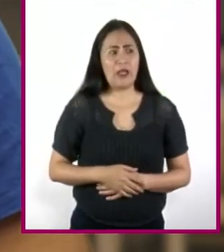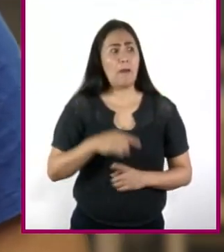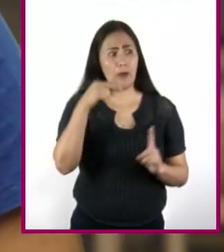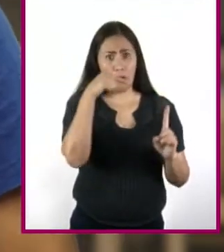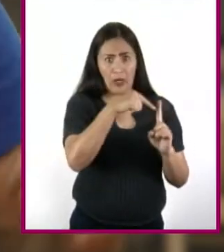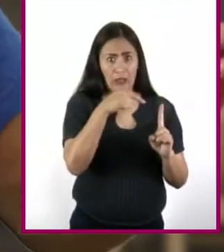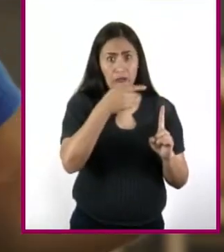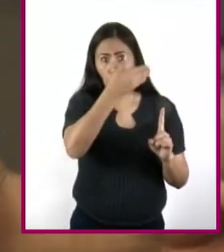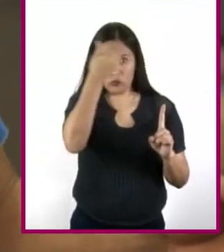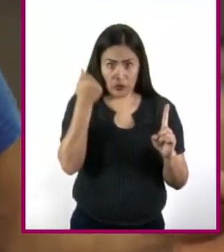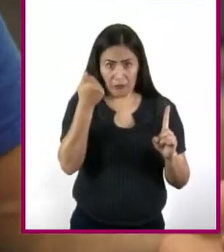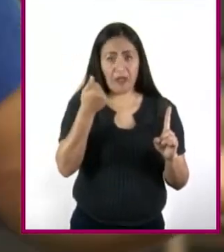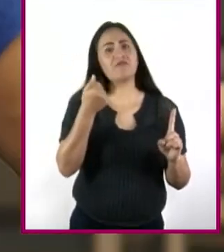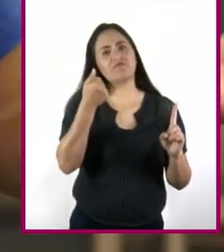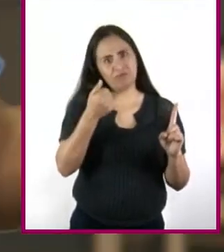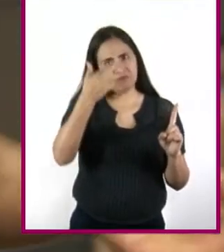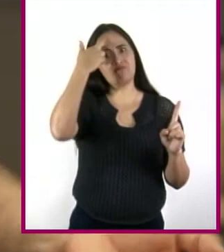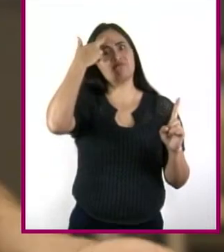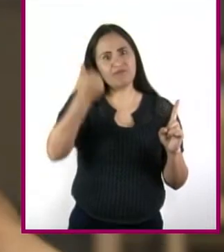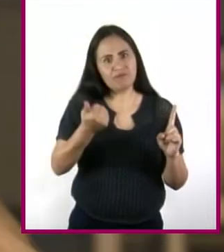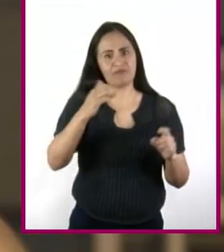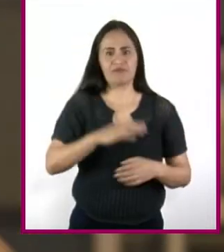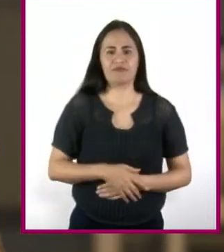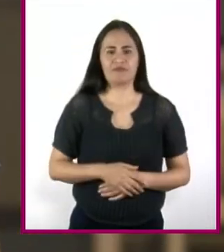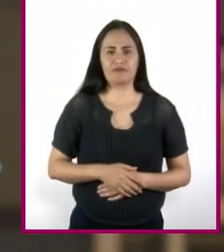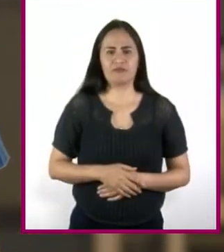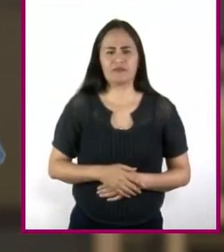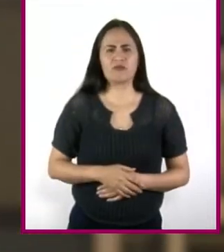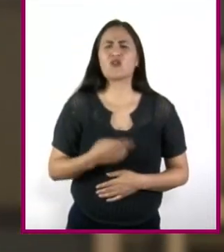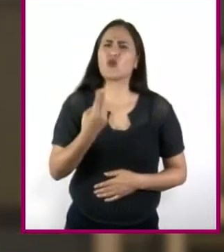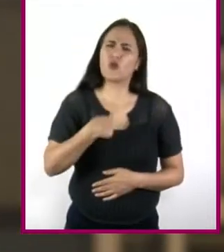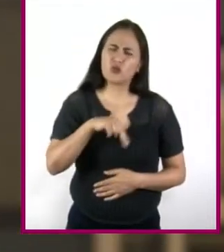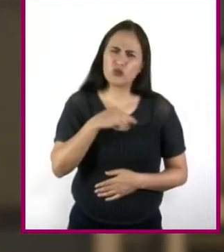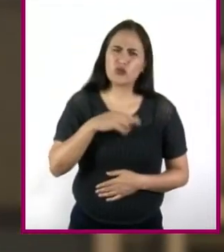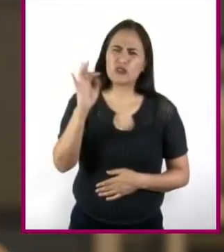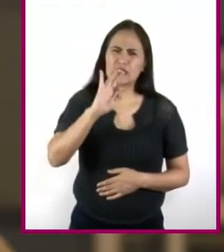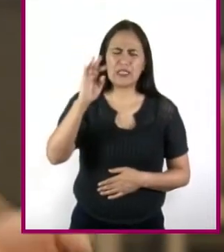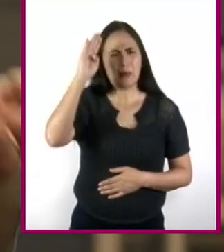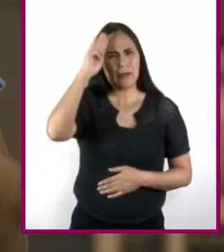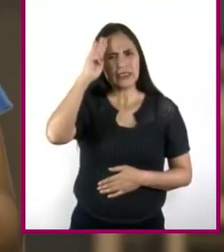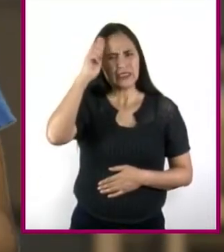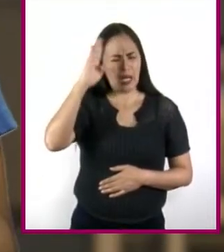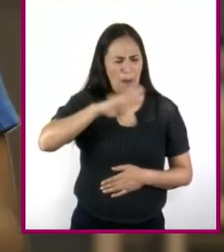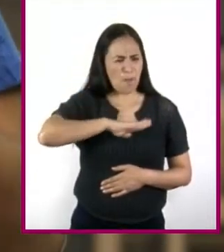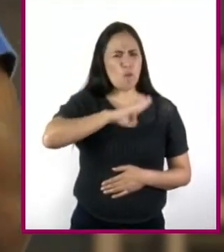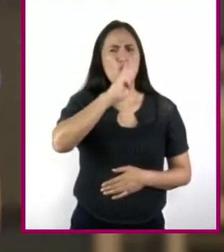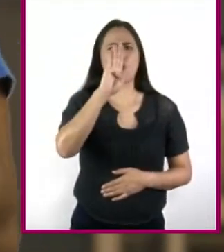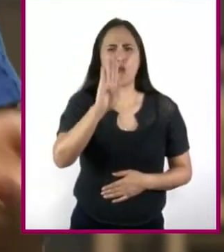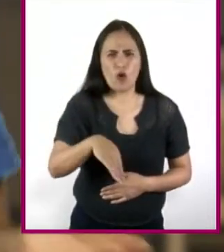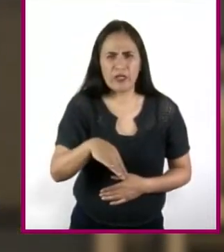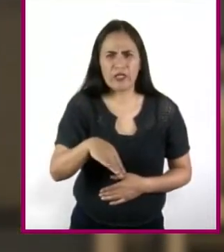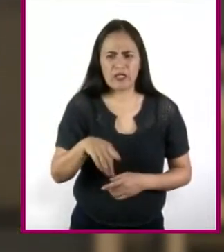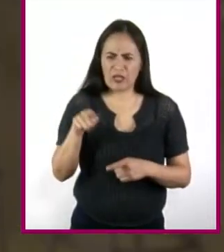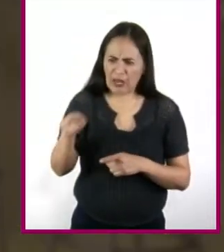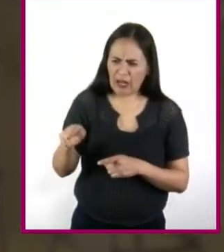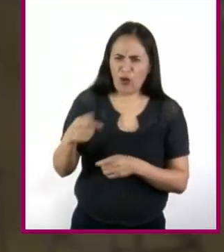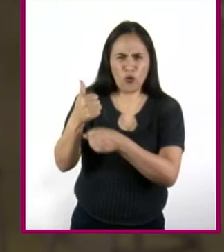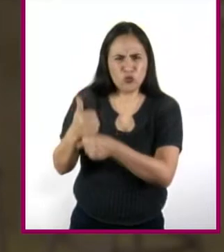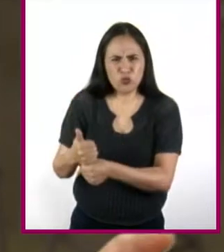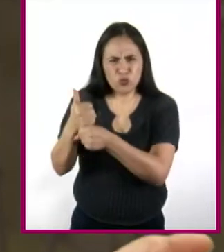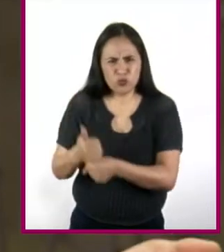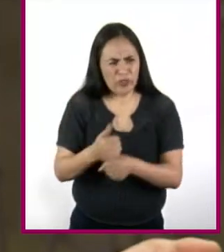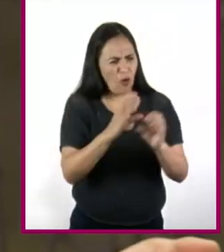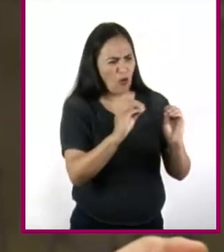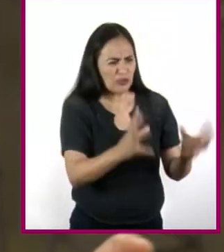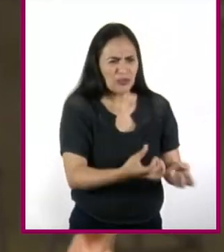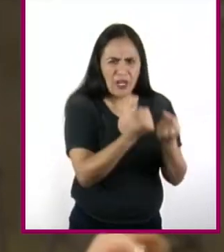tenía razón. Por ejemplo, ¿qué razones tenemos para pensar que después de la muerte pasa alguna u otra cosa? Pues es